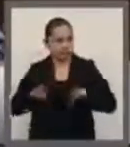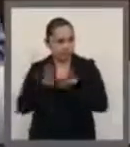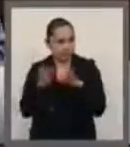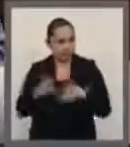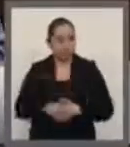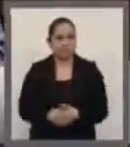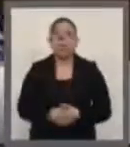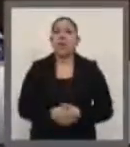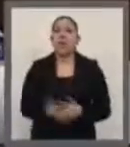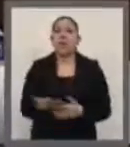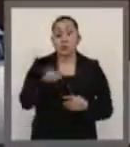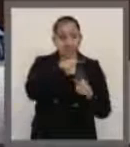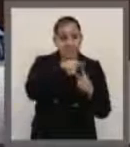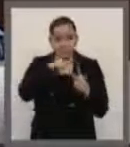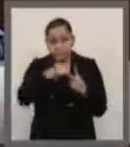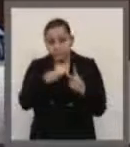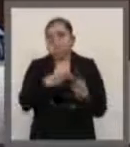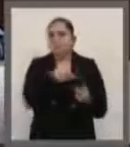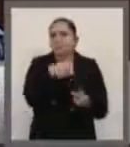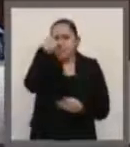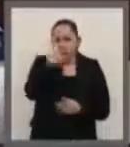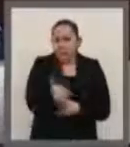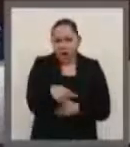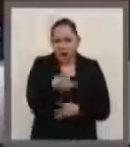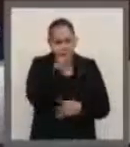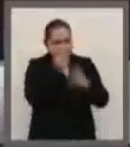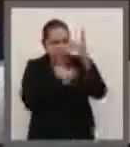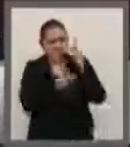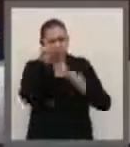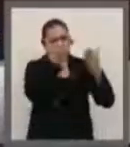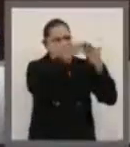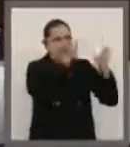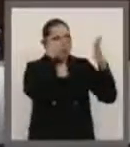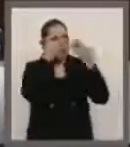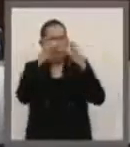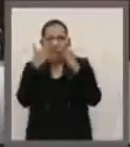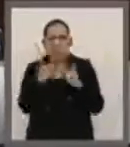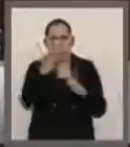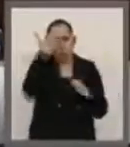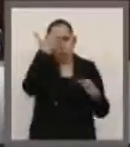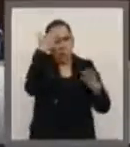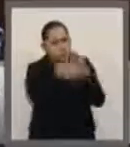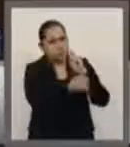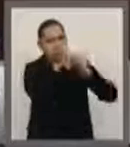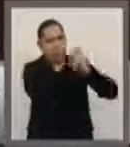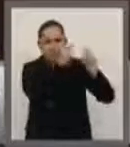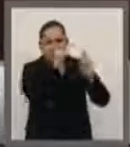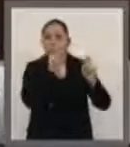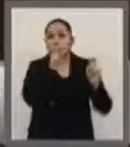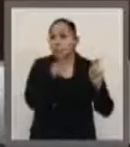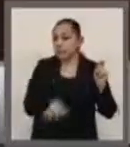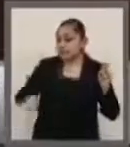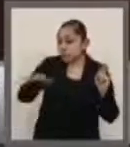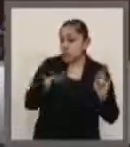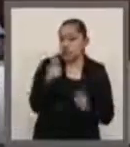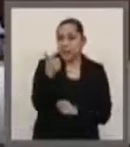la capacidad de generar conocimiento y vincularlo con las necesidades sociales, económicas